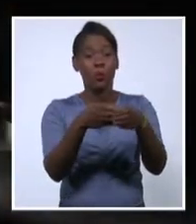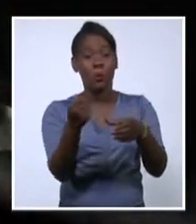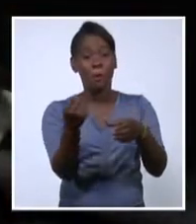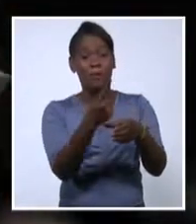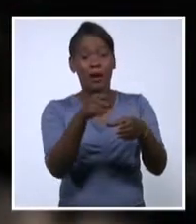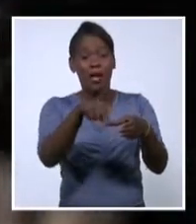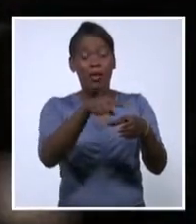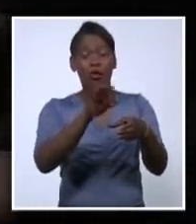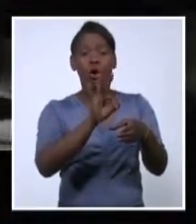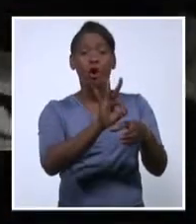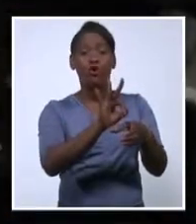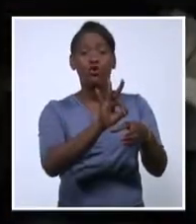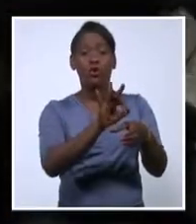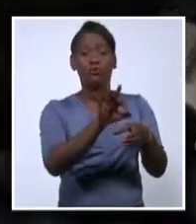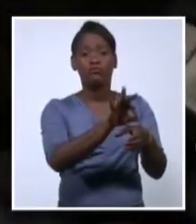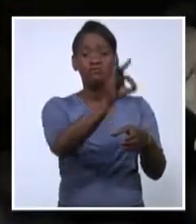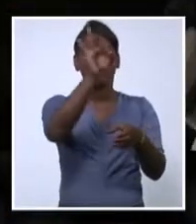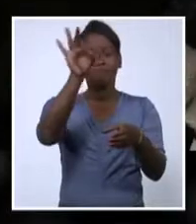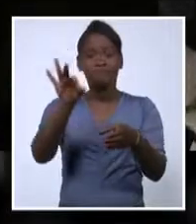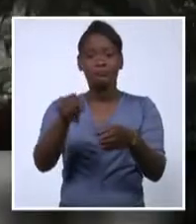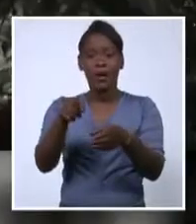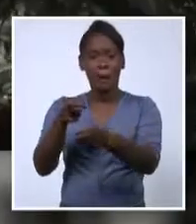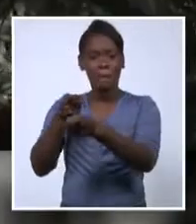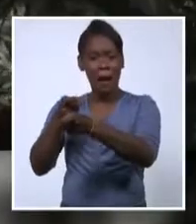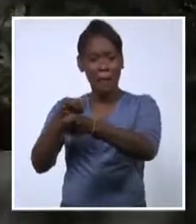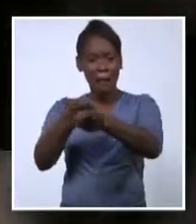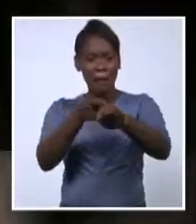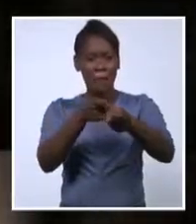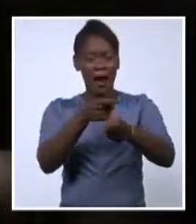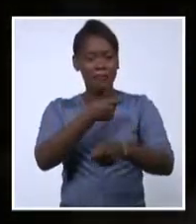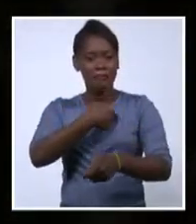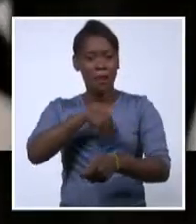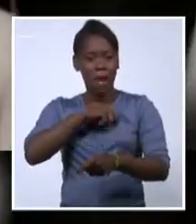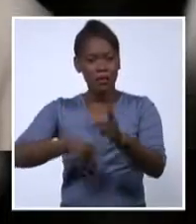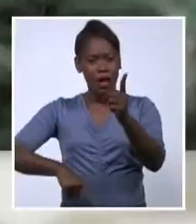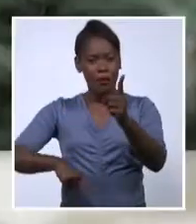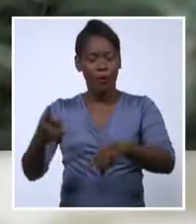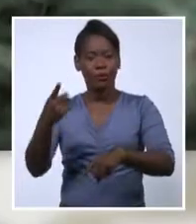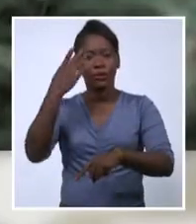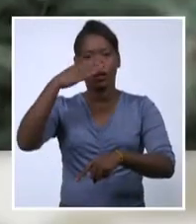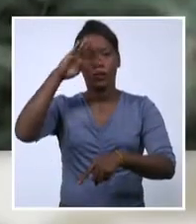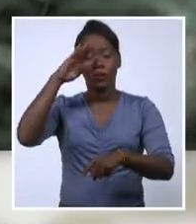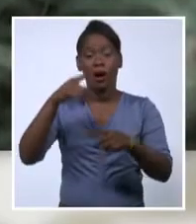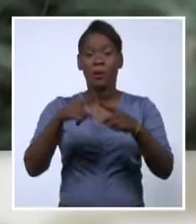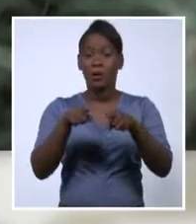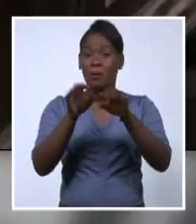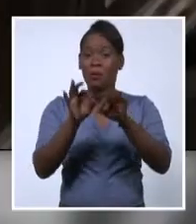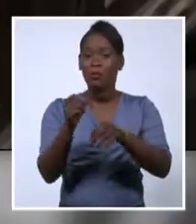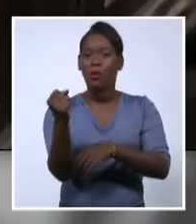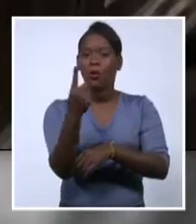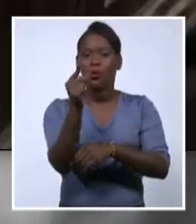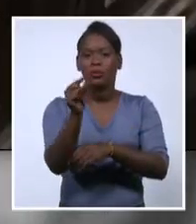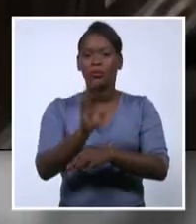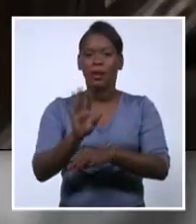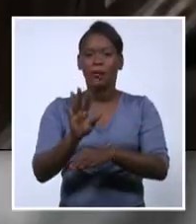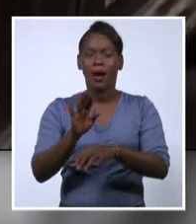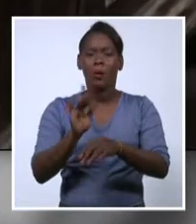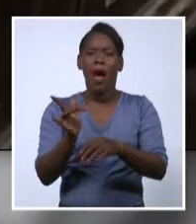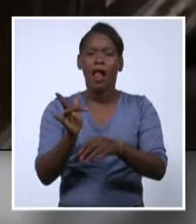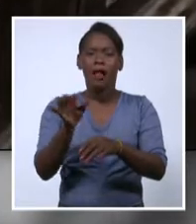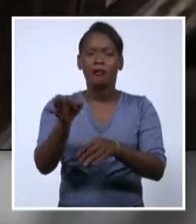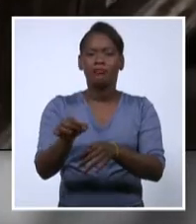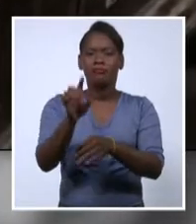sacarle 8 pupitres para enseñar que a España se respeta. Ese, el que arrancó la flor, y los 4 que rayaron la tumba, y otros 3 al azar para